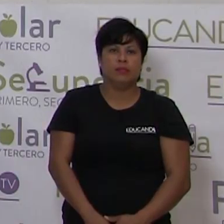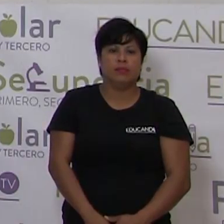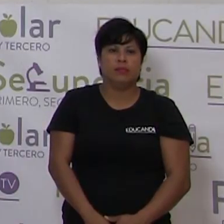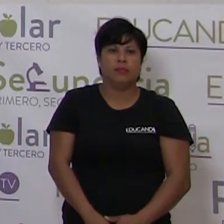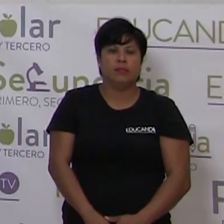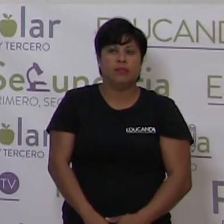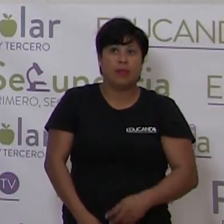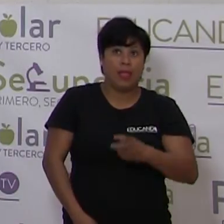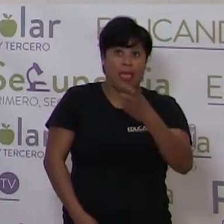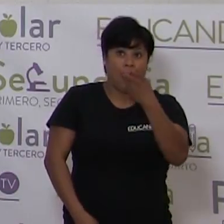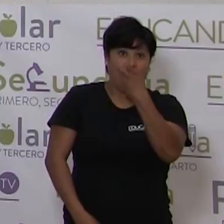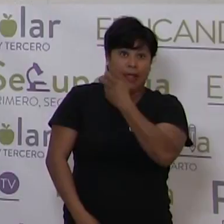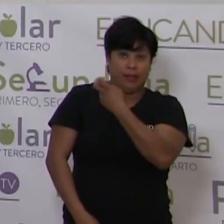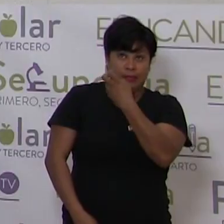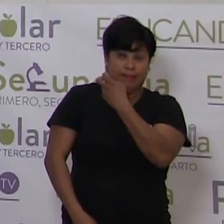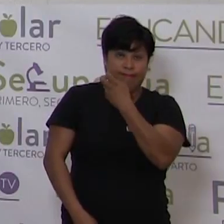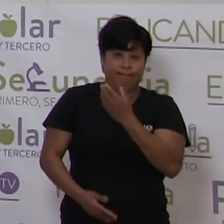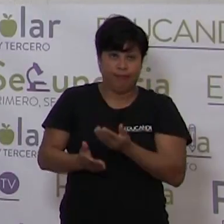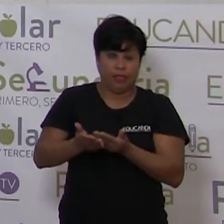En este caso,